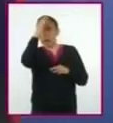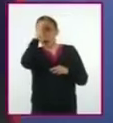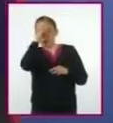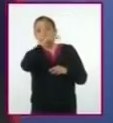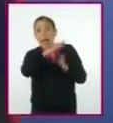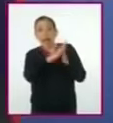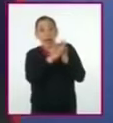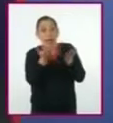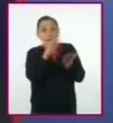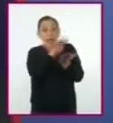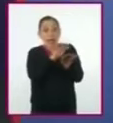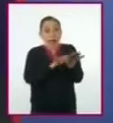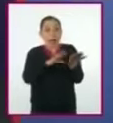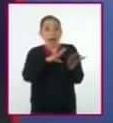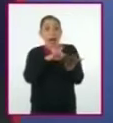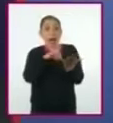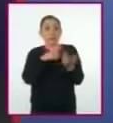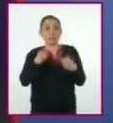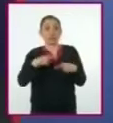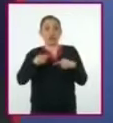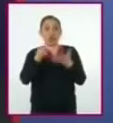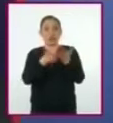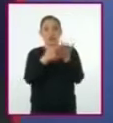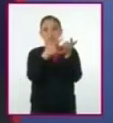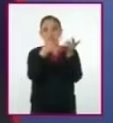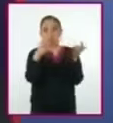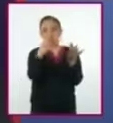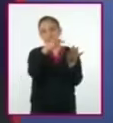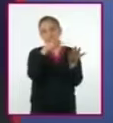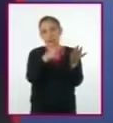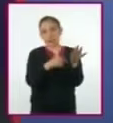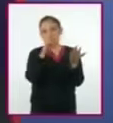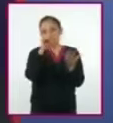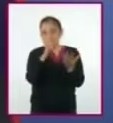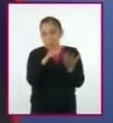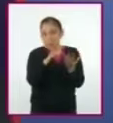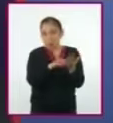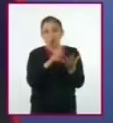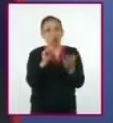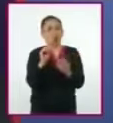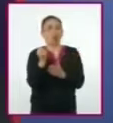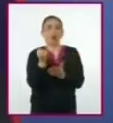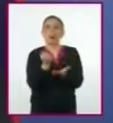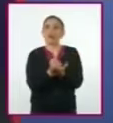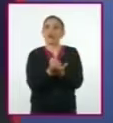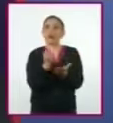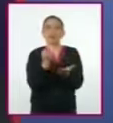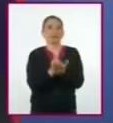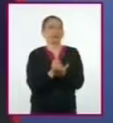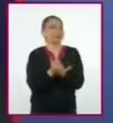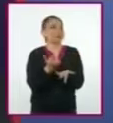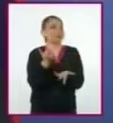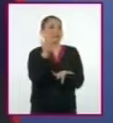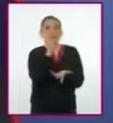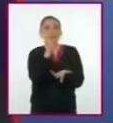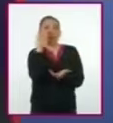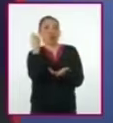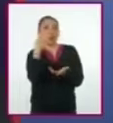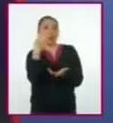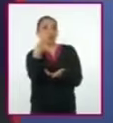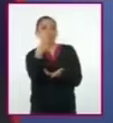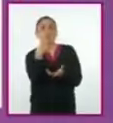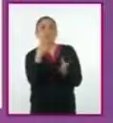en la literatura existen personajes y estos personajes no necesariamente siempre tienen nombres